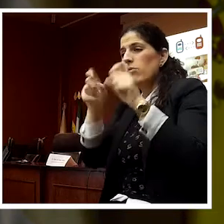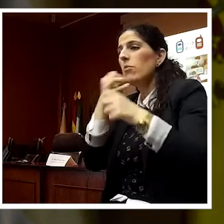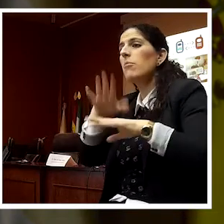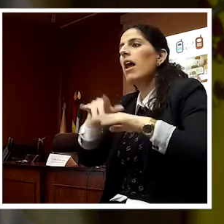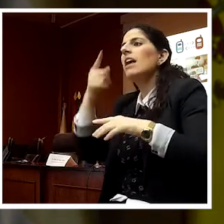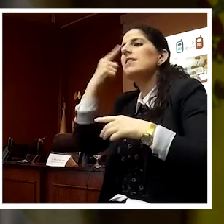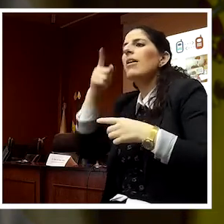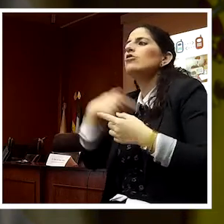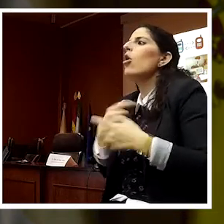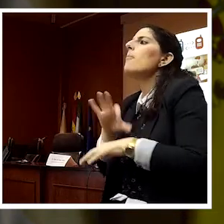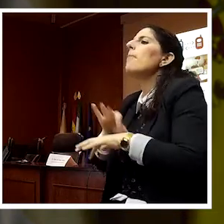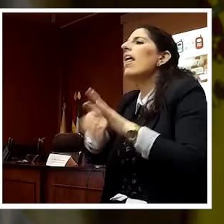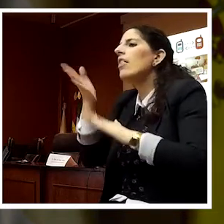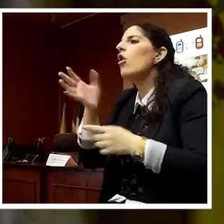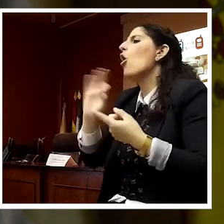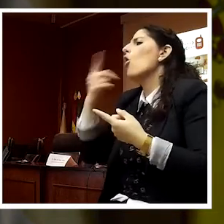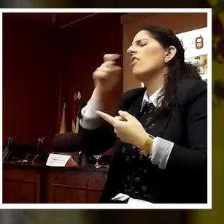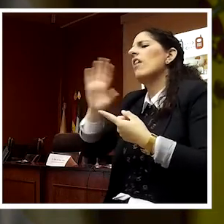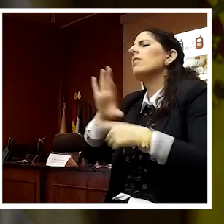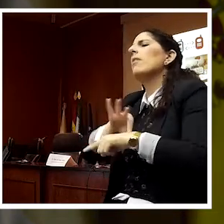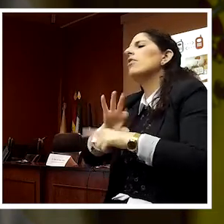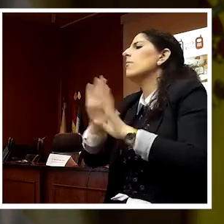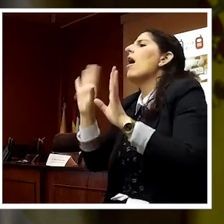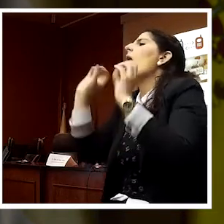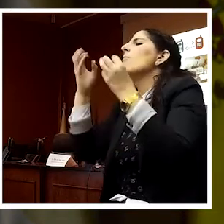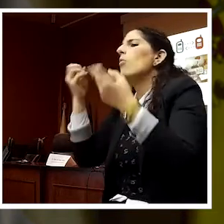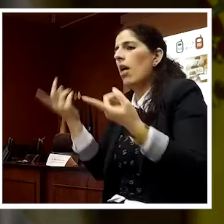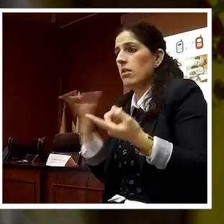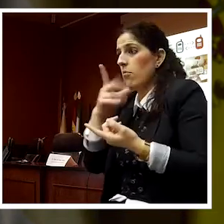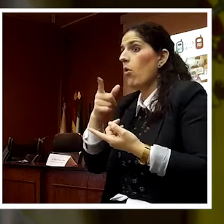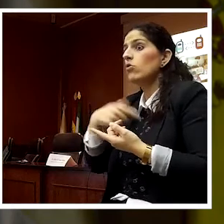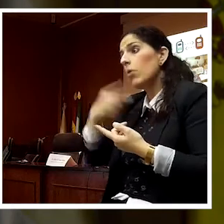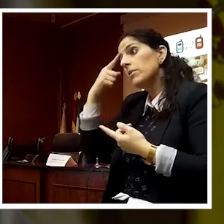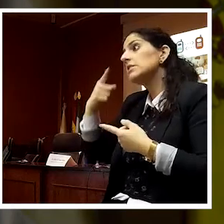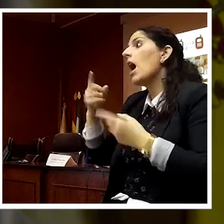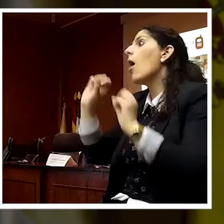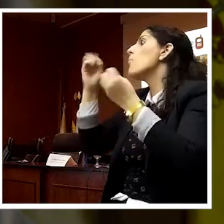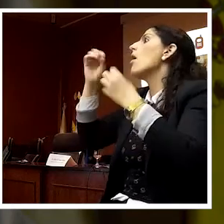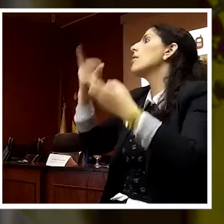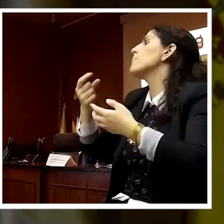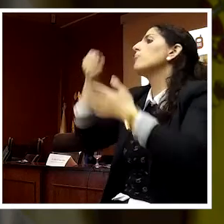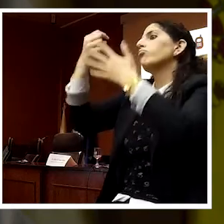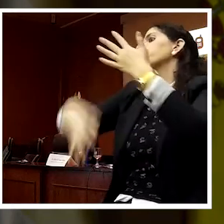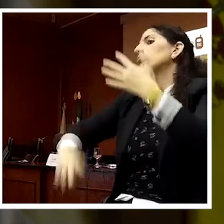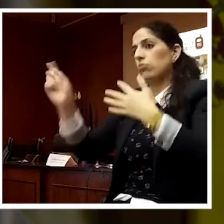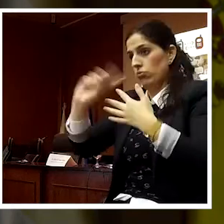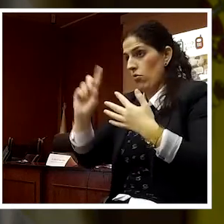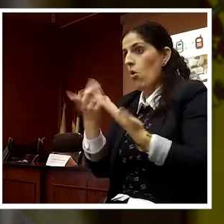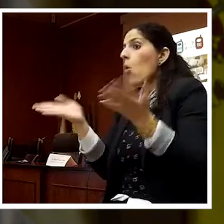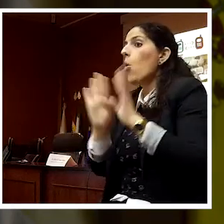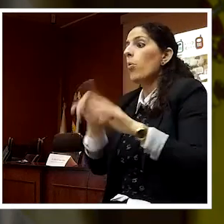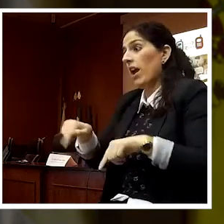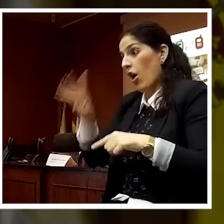gestionar los recursos. Los recursos no son ilimitados, bien, son limitados. En Córdoba, en concreto, hay 2 UBI móviles